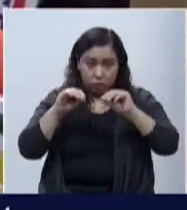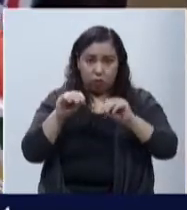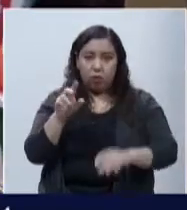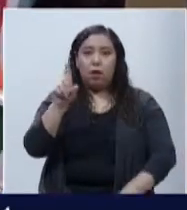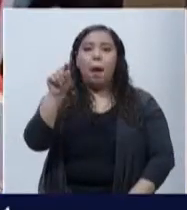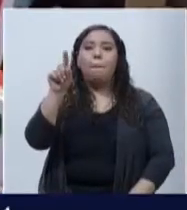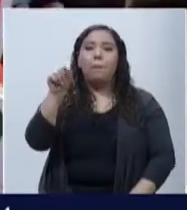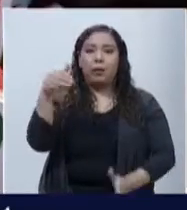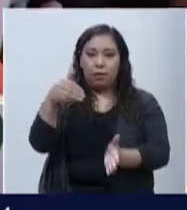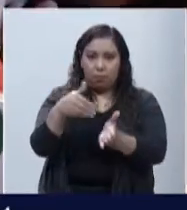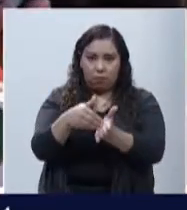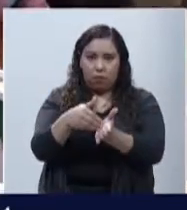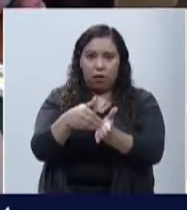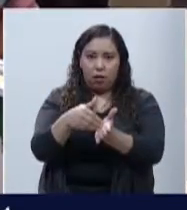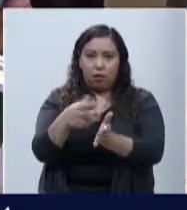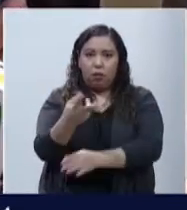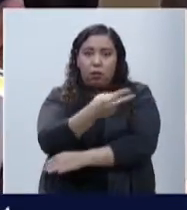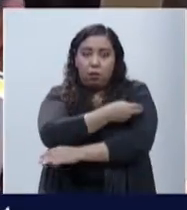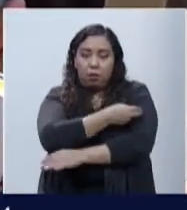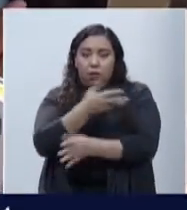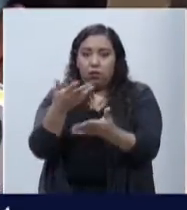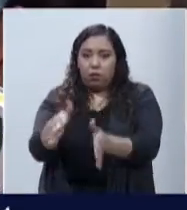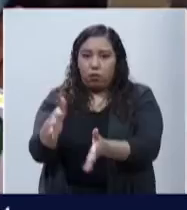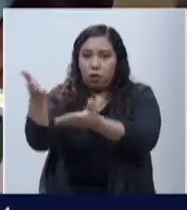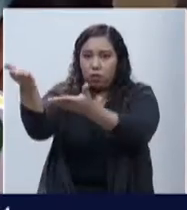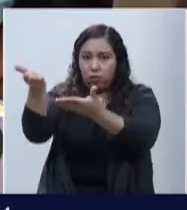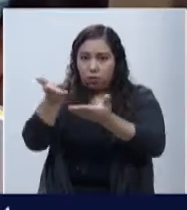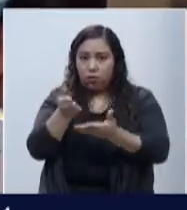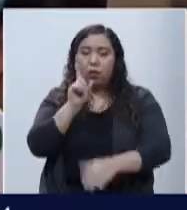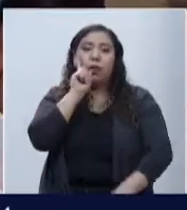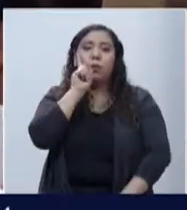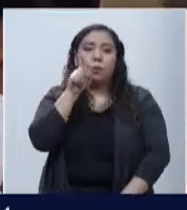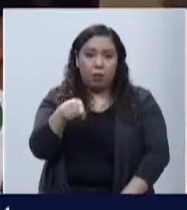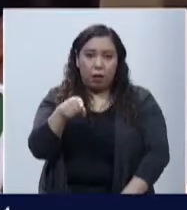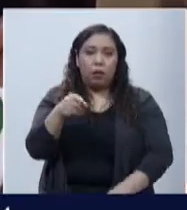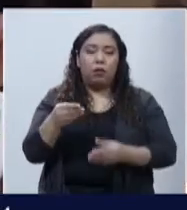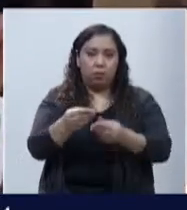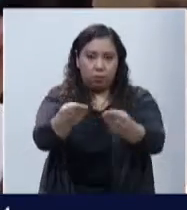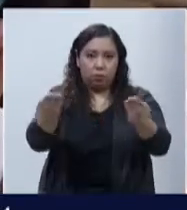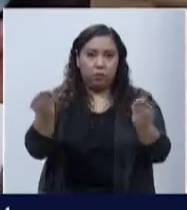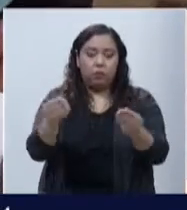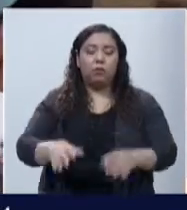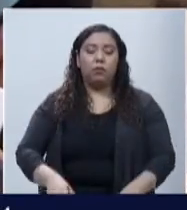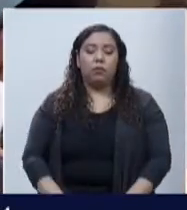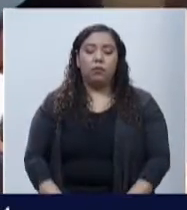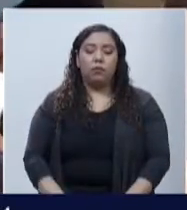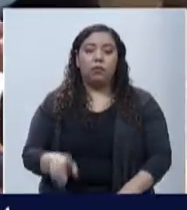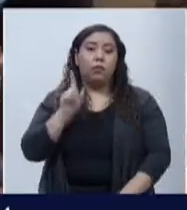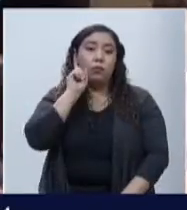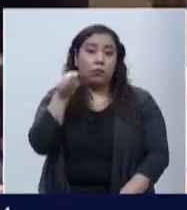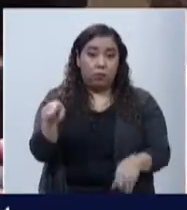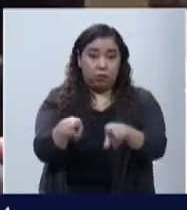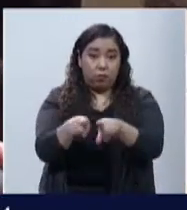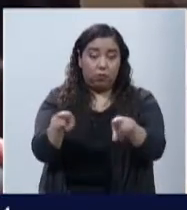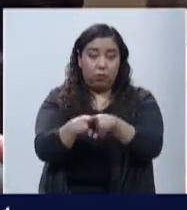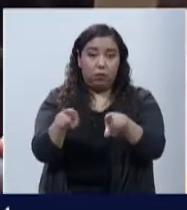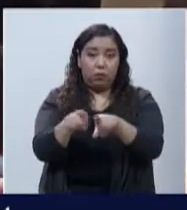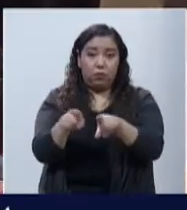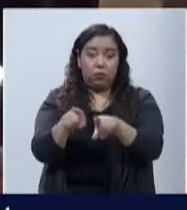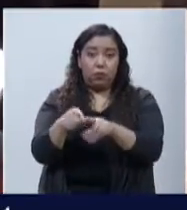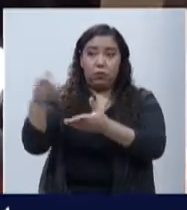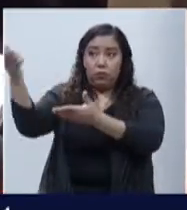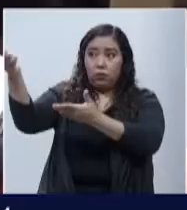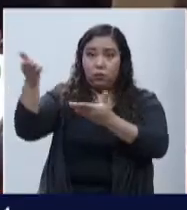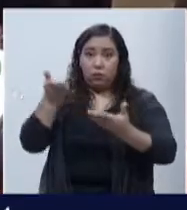20 mil vacunas adicionales que ya estarían siendo puestas el día de mañana y el día de mañana también está llegando la entrega